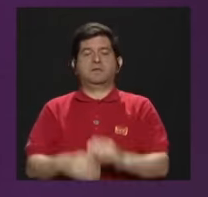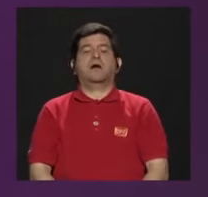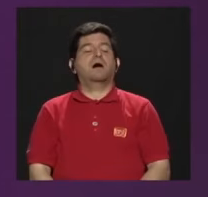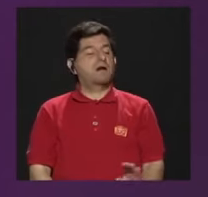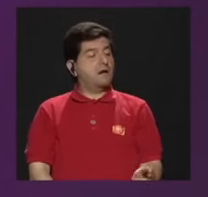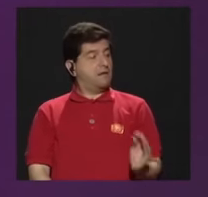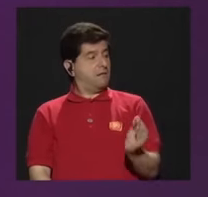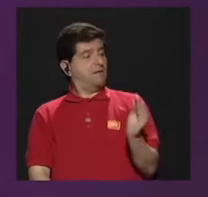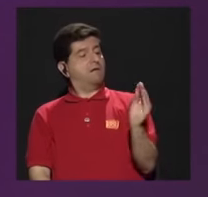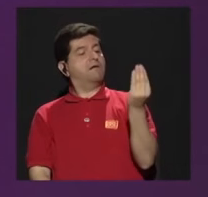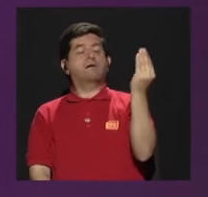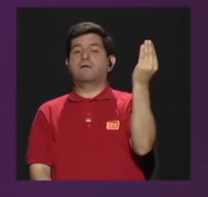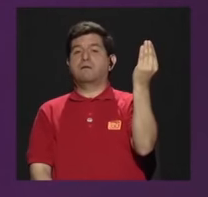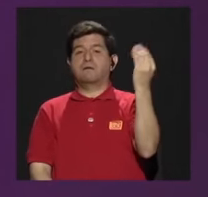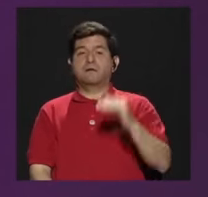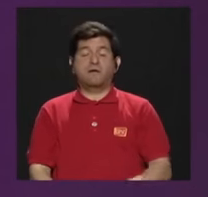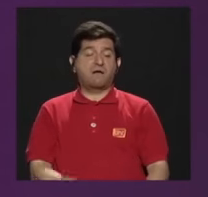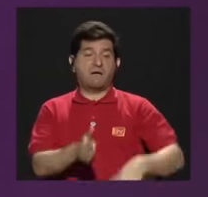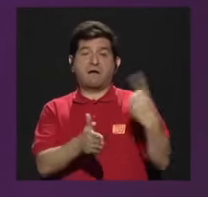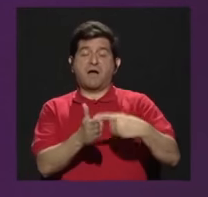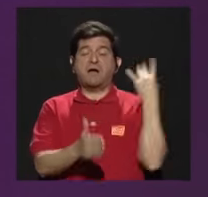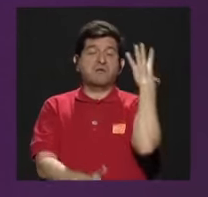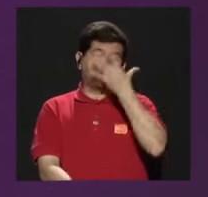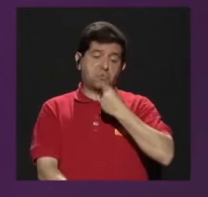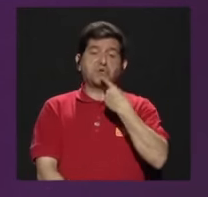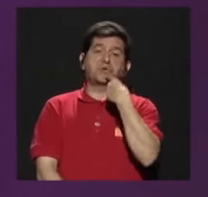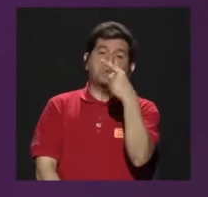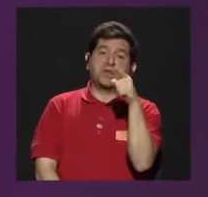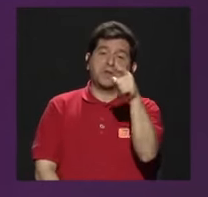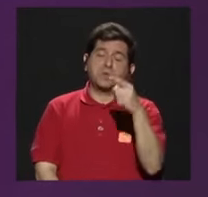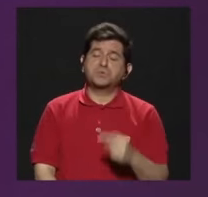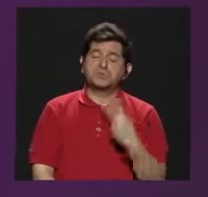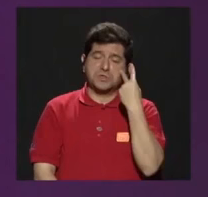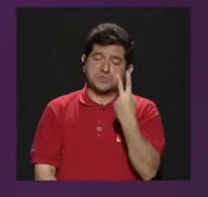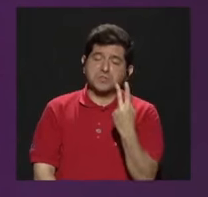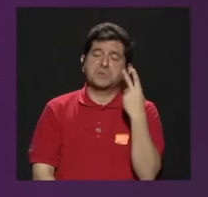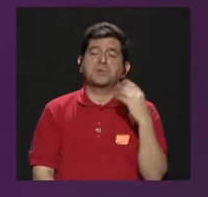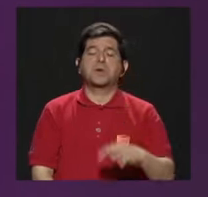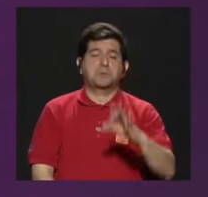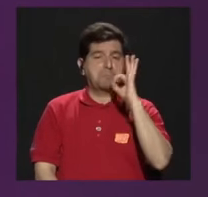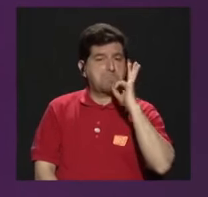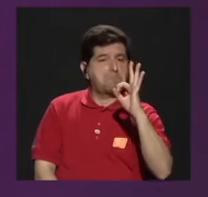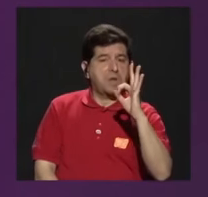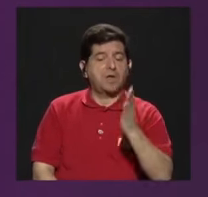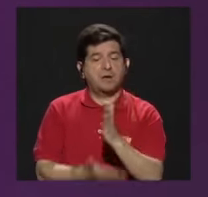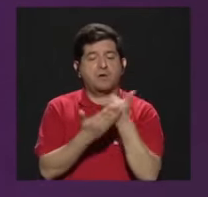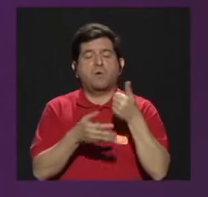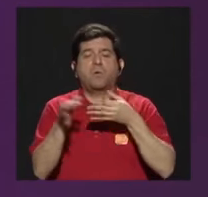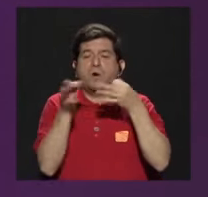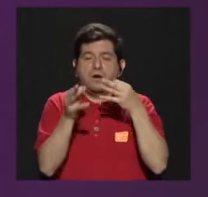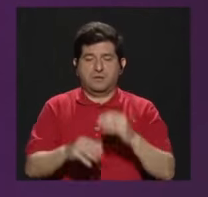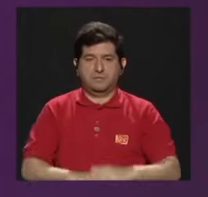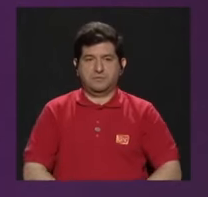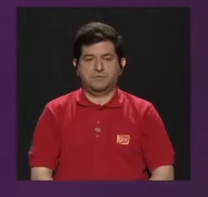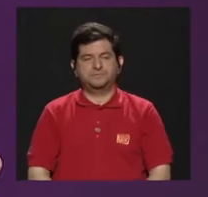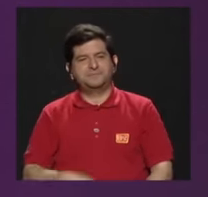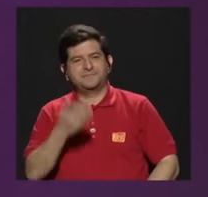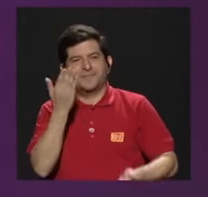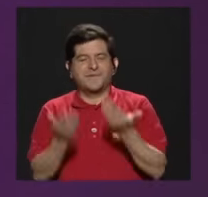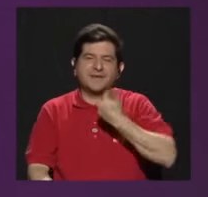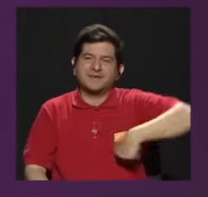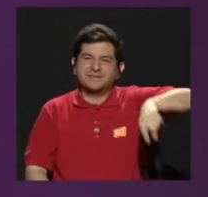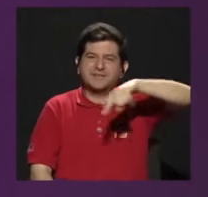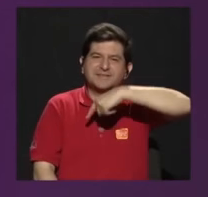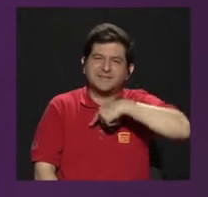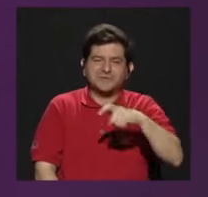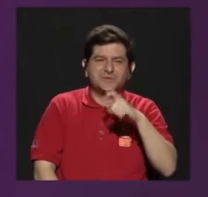vamos creciendo también, de que a veces es bonito que te digan que te ves bien o que te digan tal cosa. Y entonces tal vez a nosotras